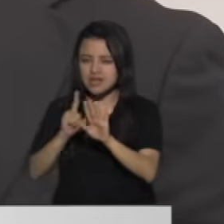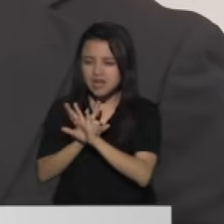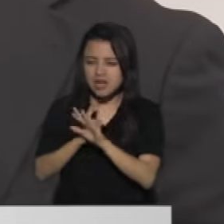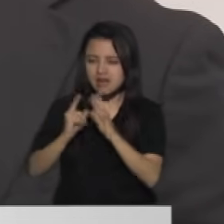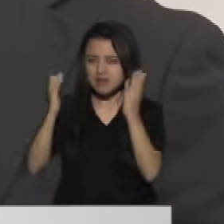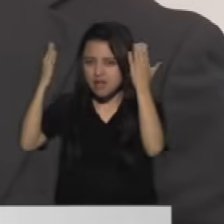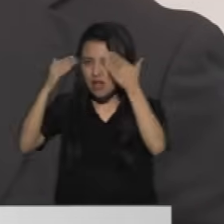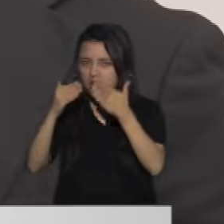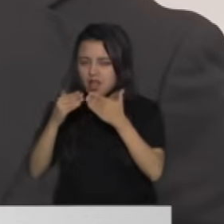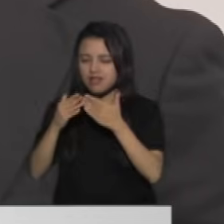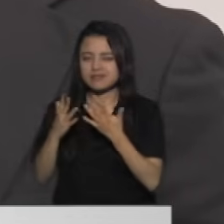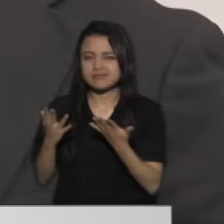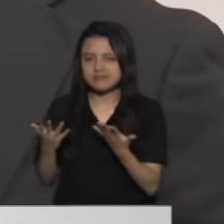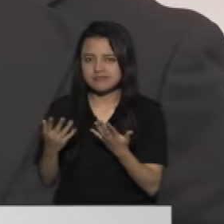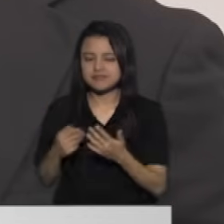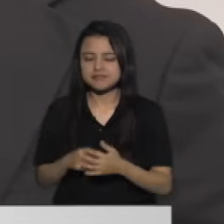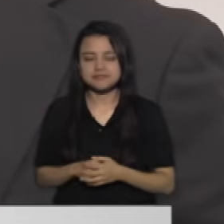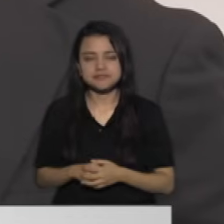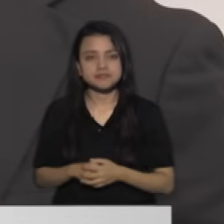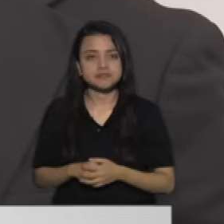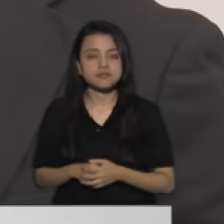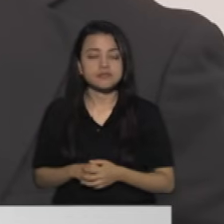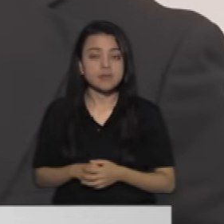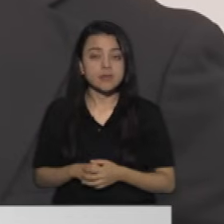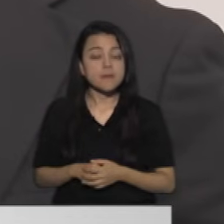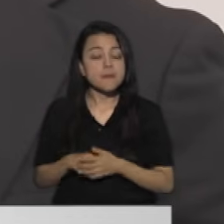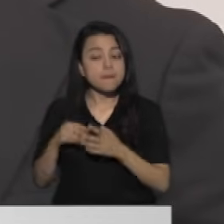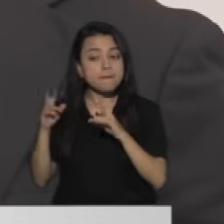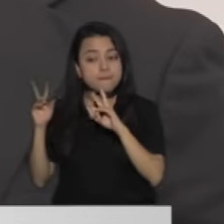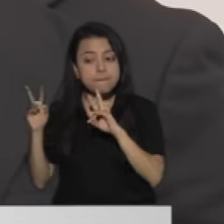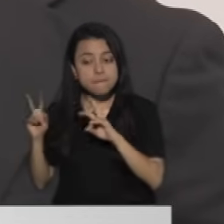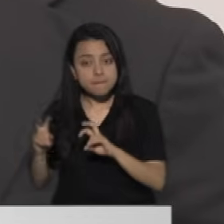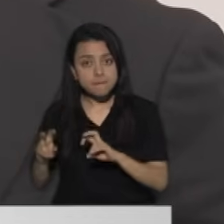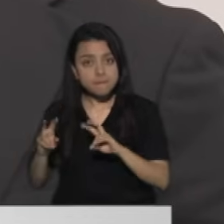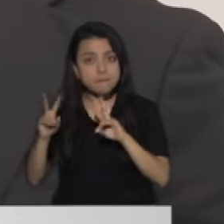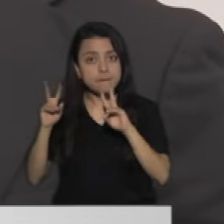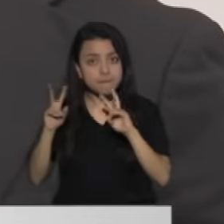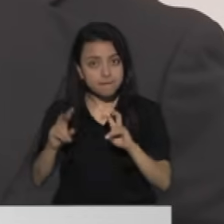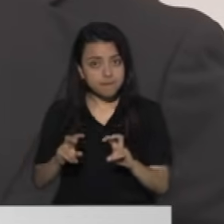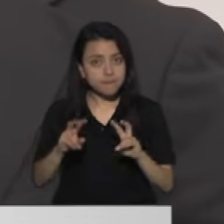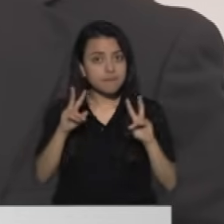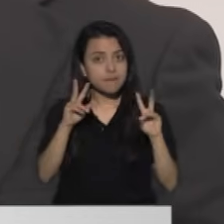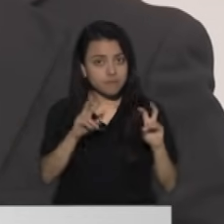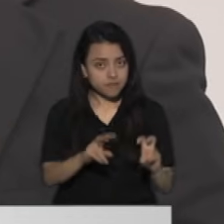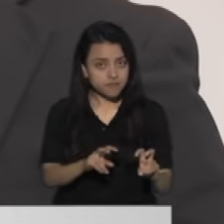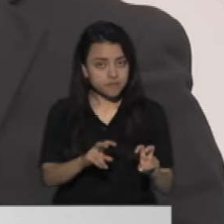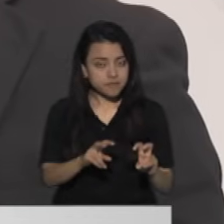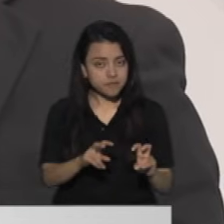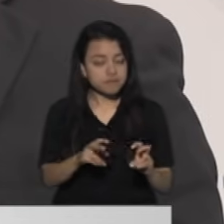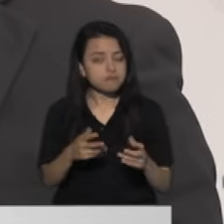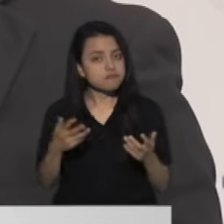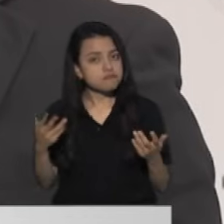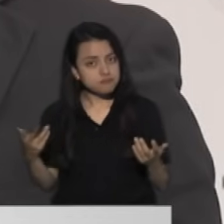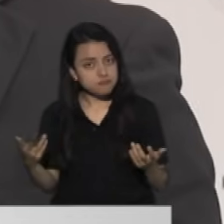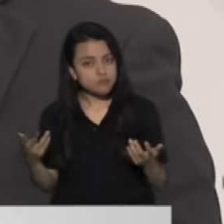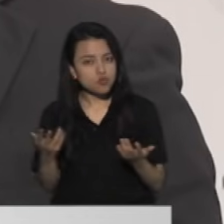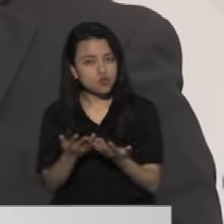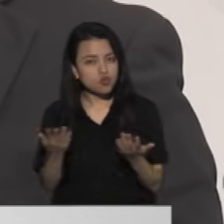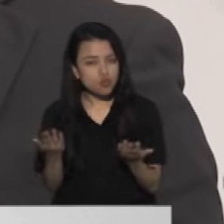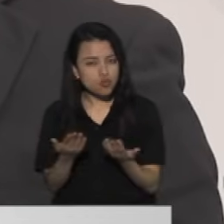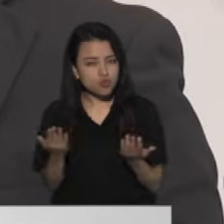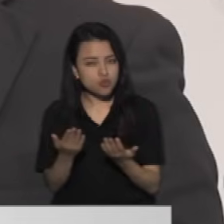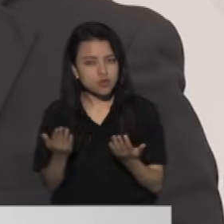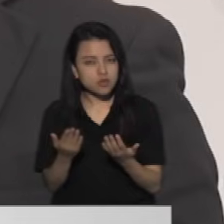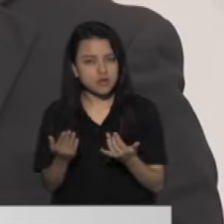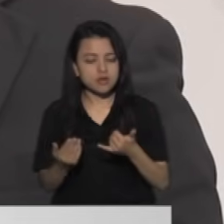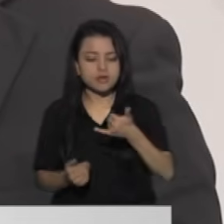En esta investigación se logró corroborar el tráfico de migrantes por la frontera de